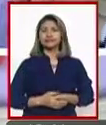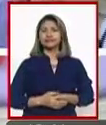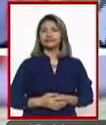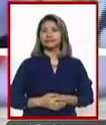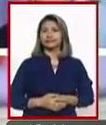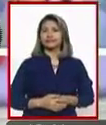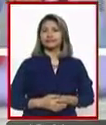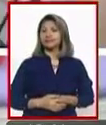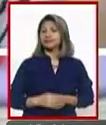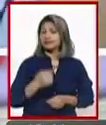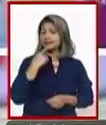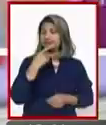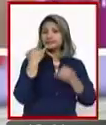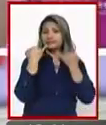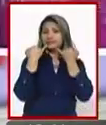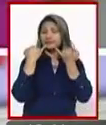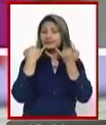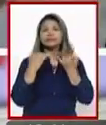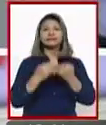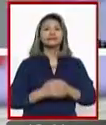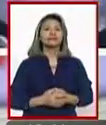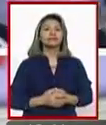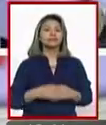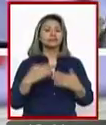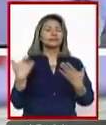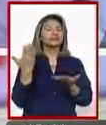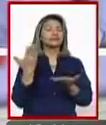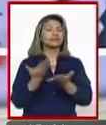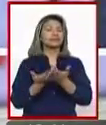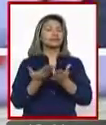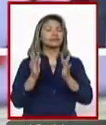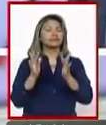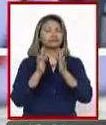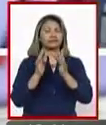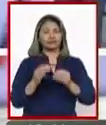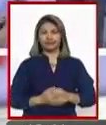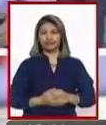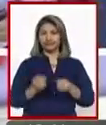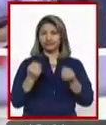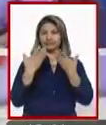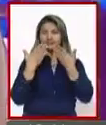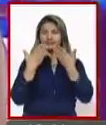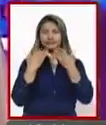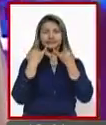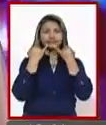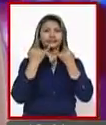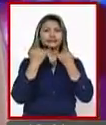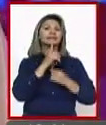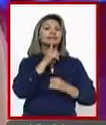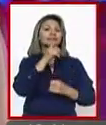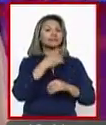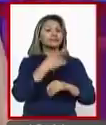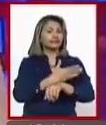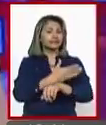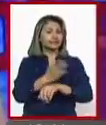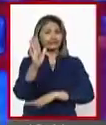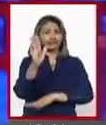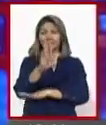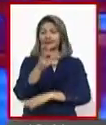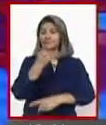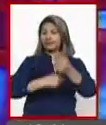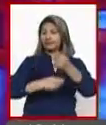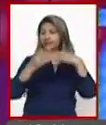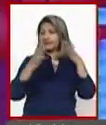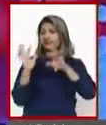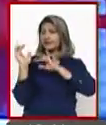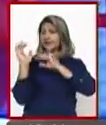Entonces, esa es la información. Con esto retornamos a estudios. Muchas gracias, Juan Carlos, por la información. De seguro que en el transcurso de la tarde los